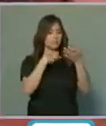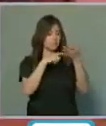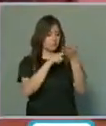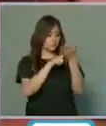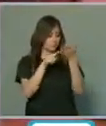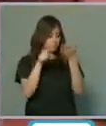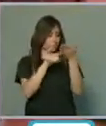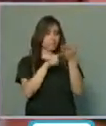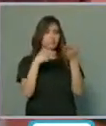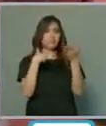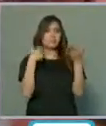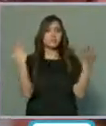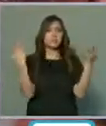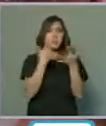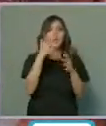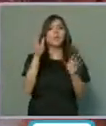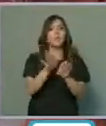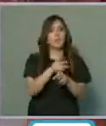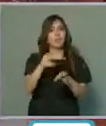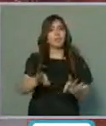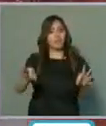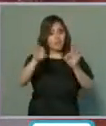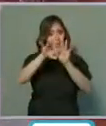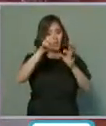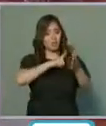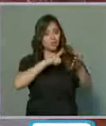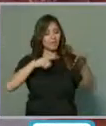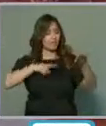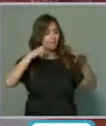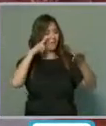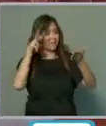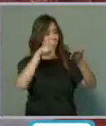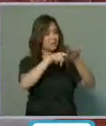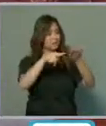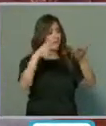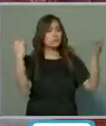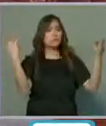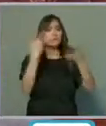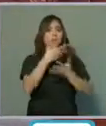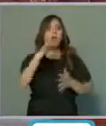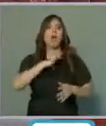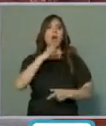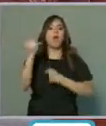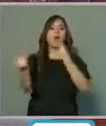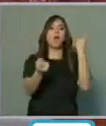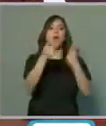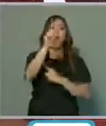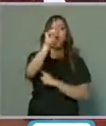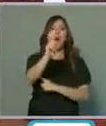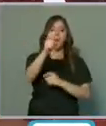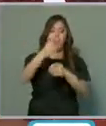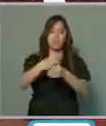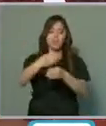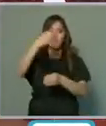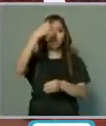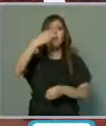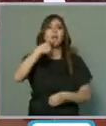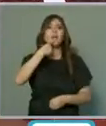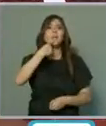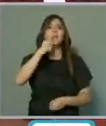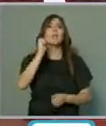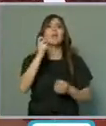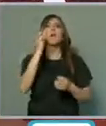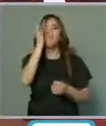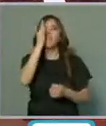la etiqueta, el contenido de azúcar es muy elevado. Hay algunas aguas envasadas de sabor que no